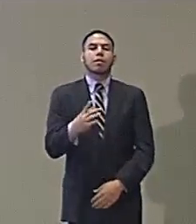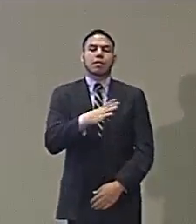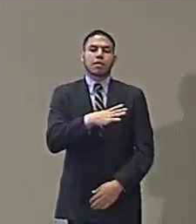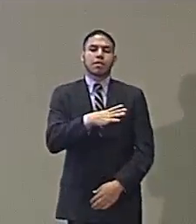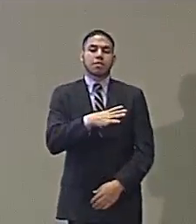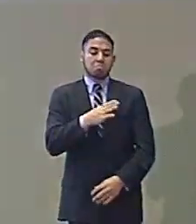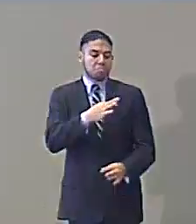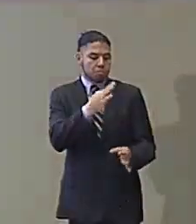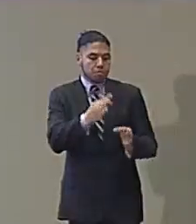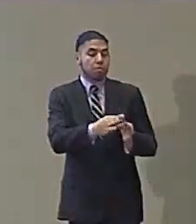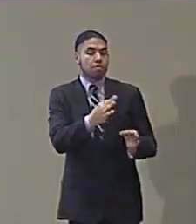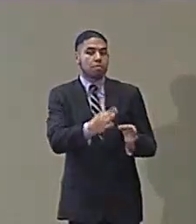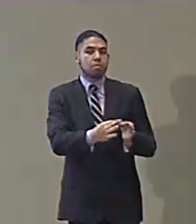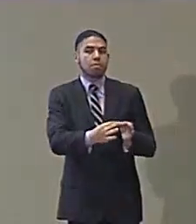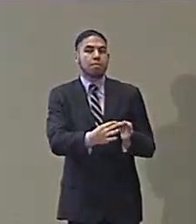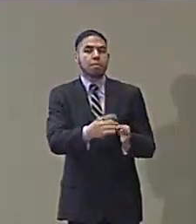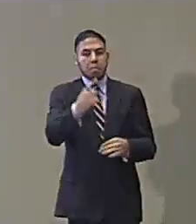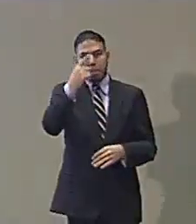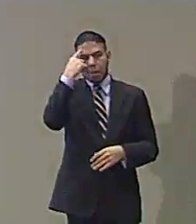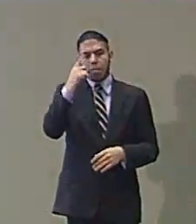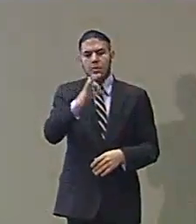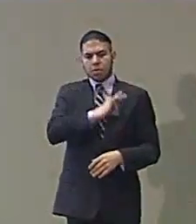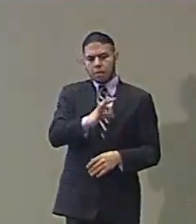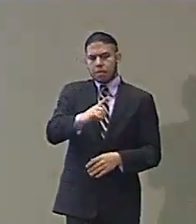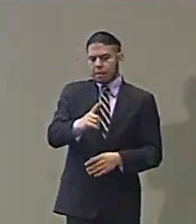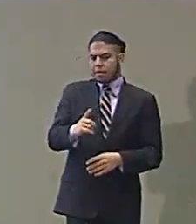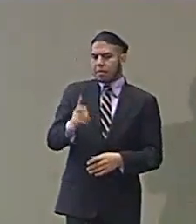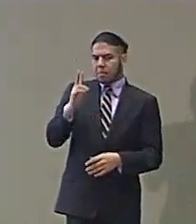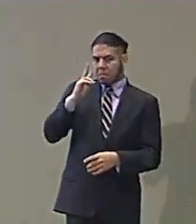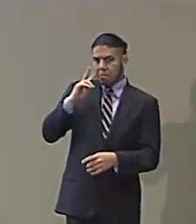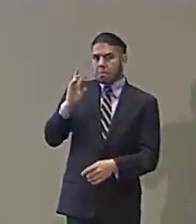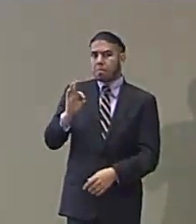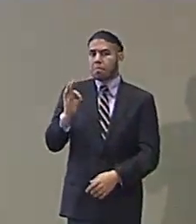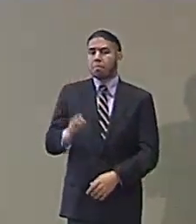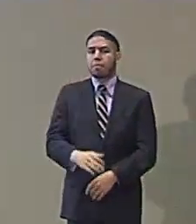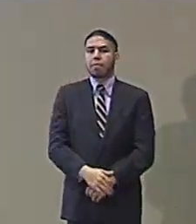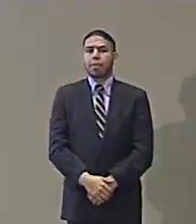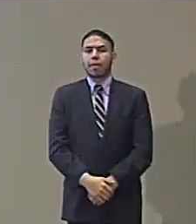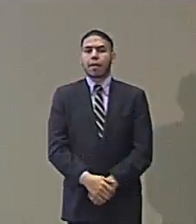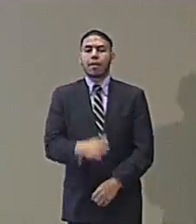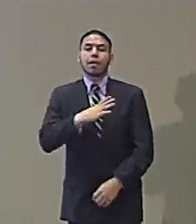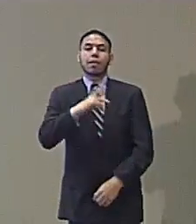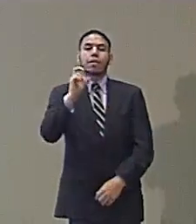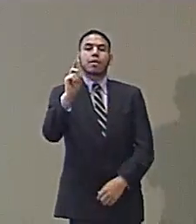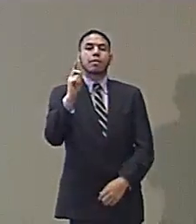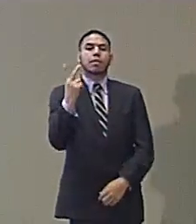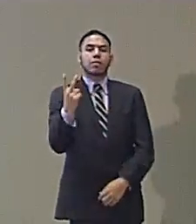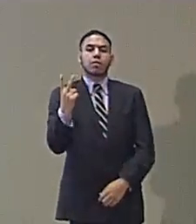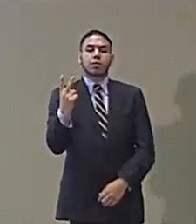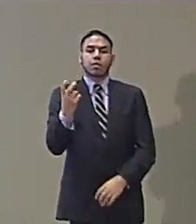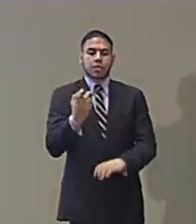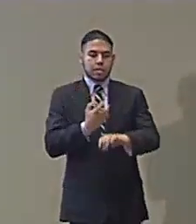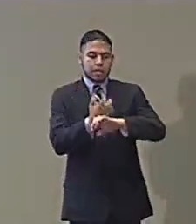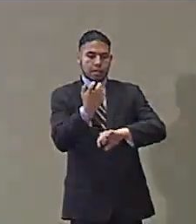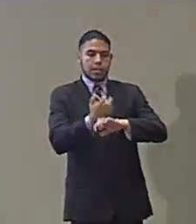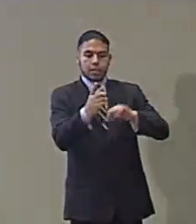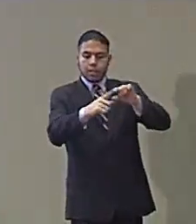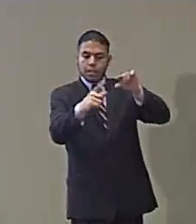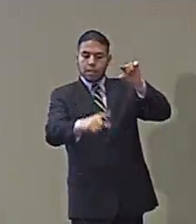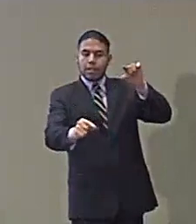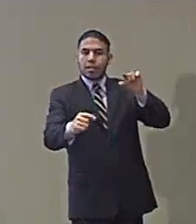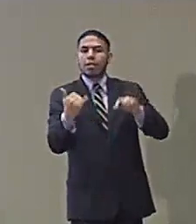cumplir y que para poder satisfacer este servicio pues son en 32 estados de la república y en muchísimos